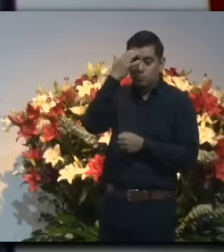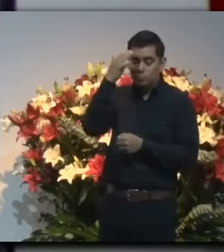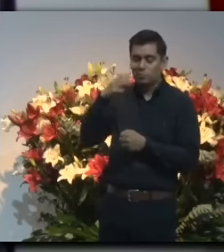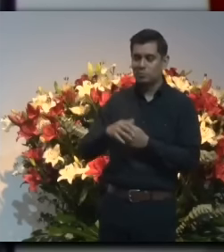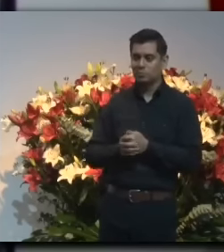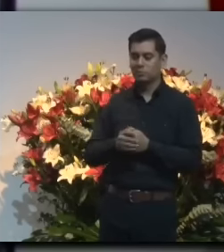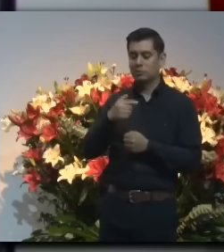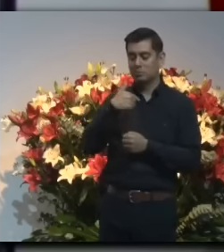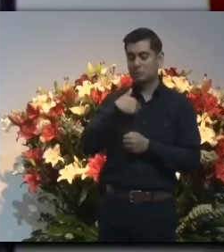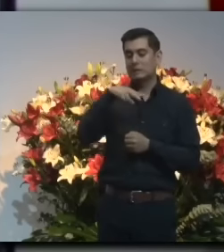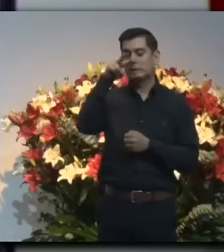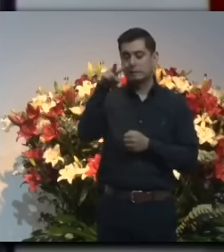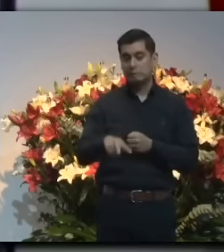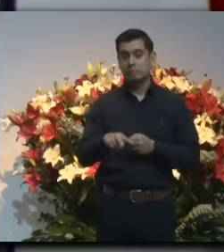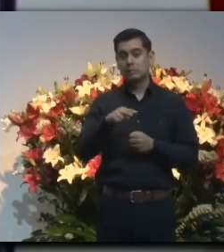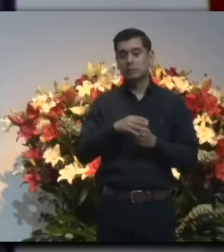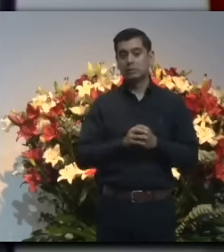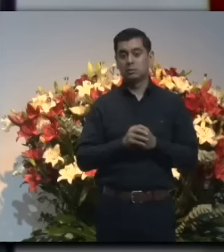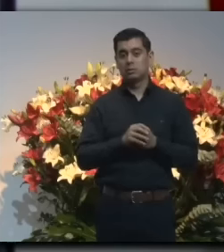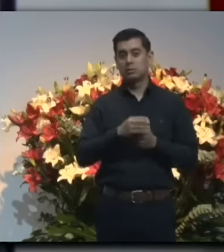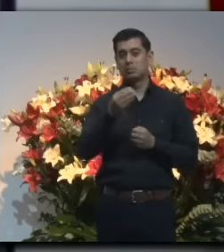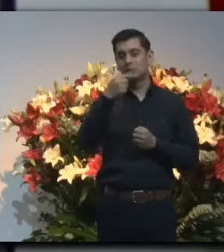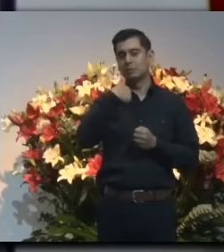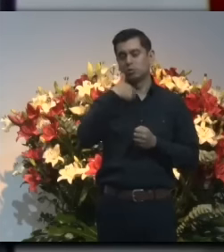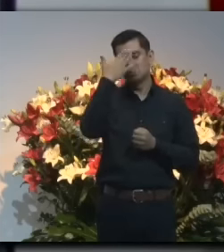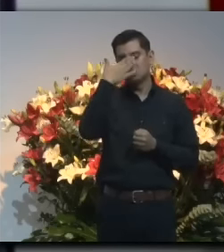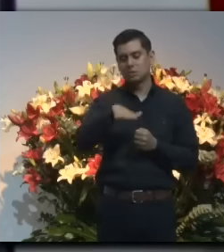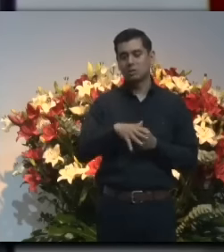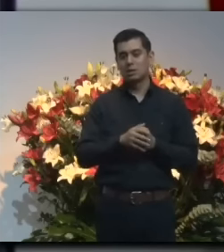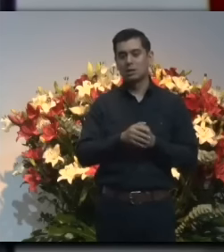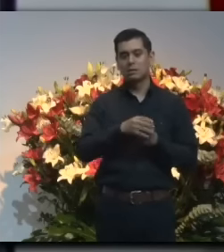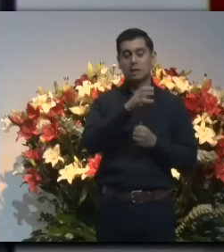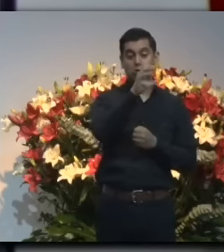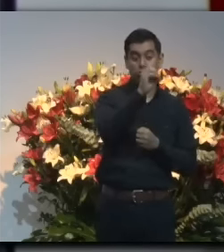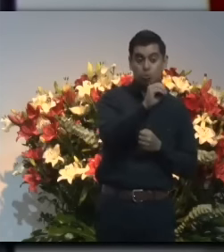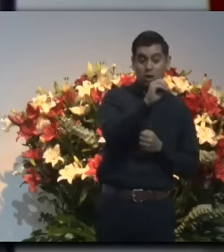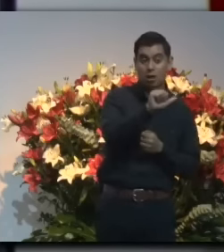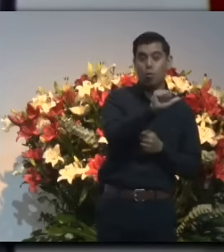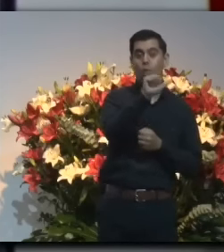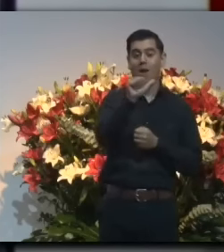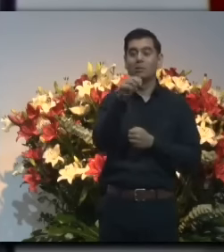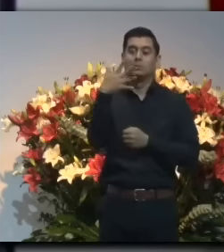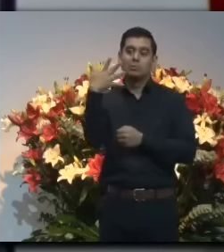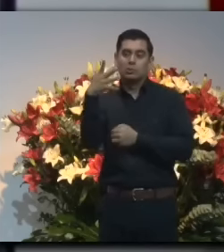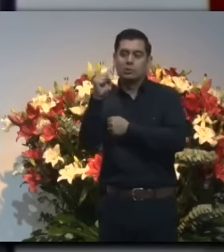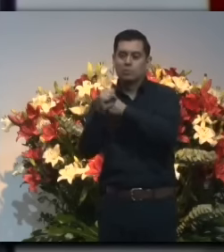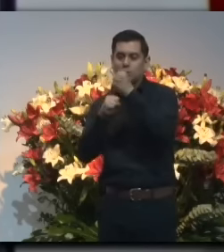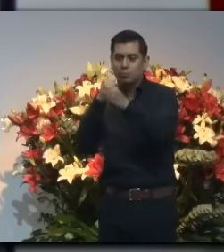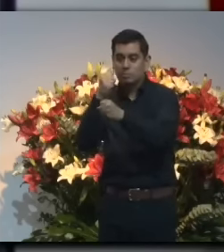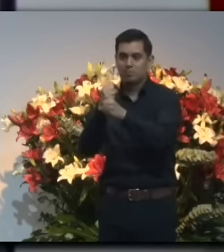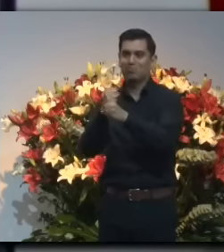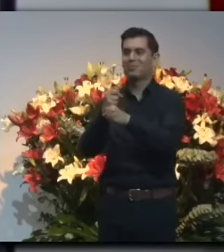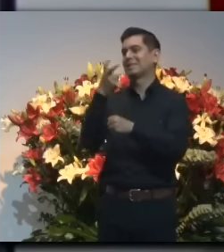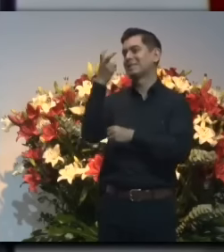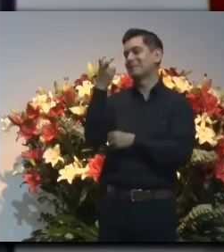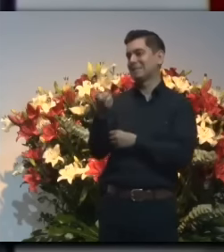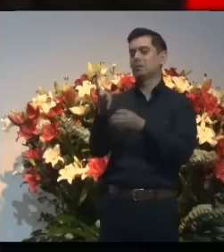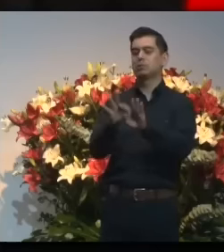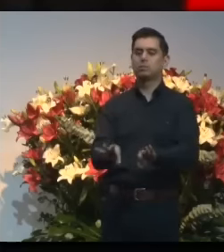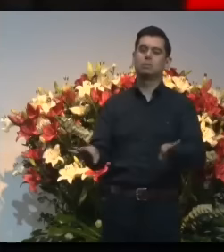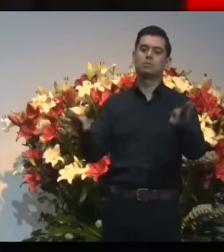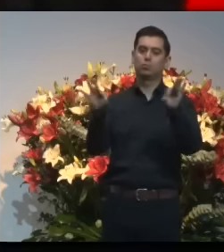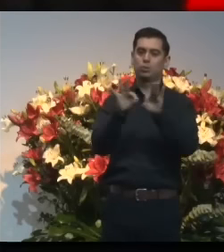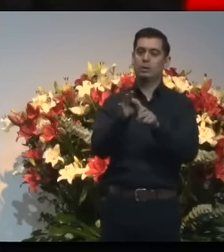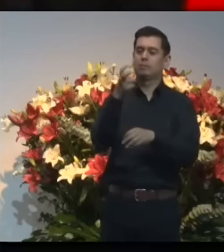queda clarísimo que la alimentación de los 0 a los 5 años es destino. Por eso para mí